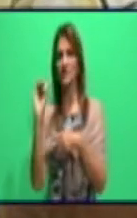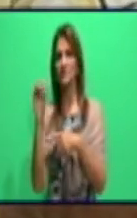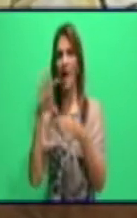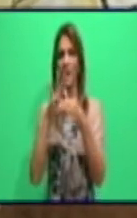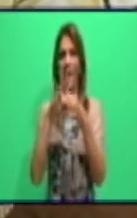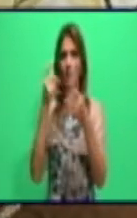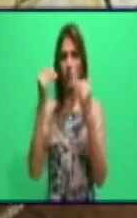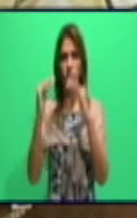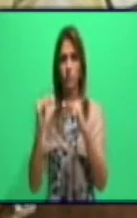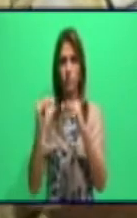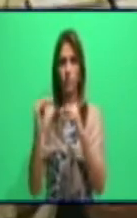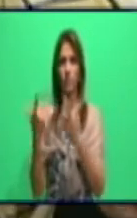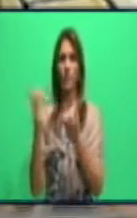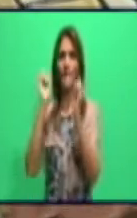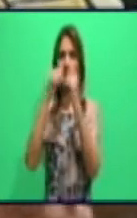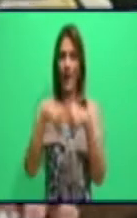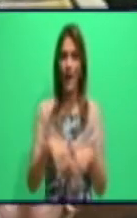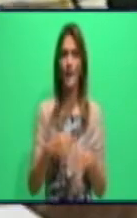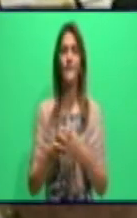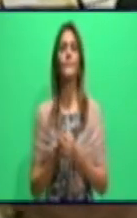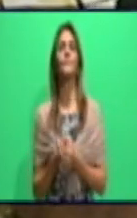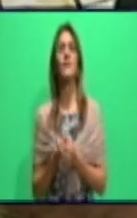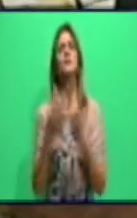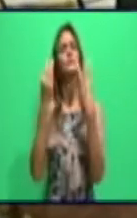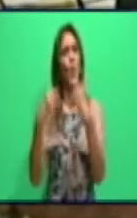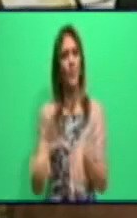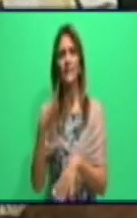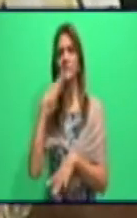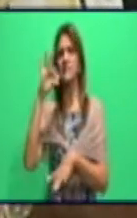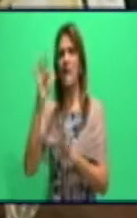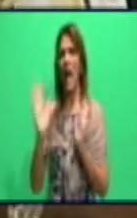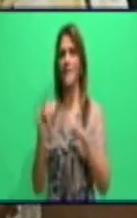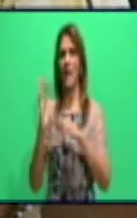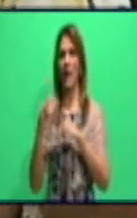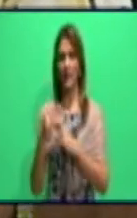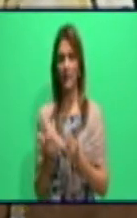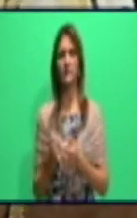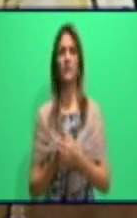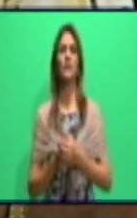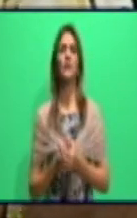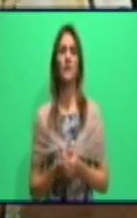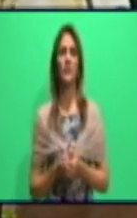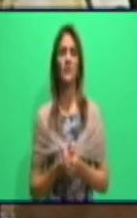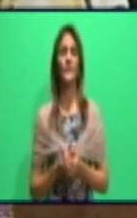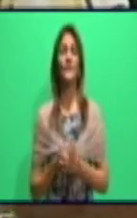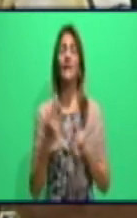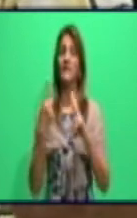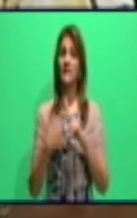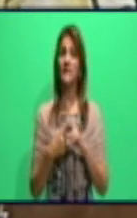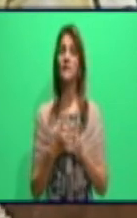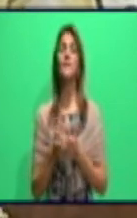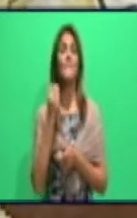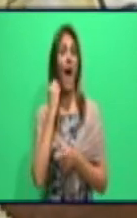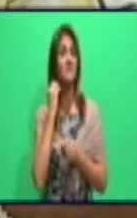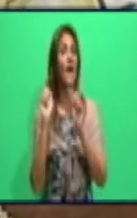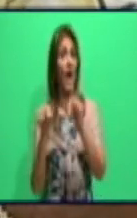sobre el sobrante de 6 paquetes de sal y nos llama la atención en el caso de manzanillo